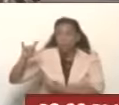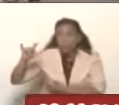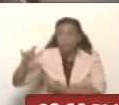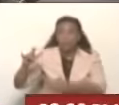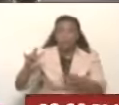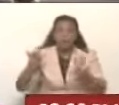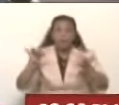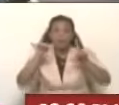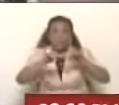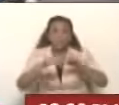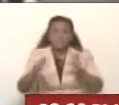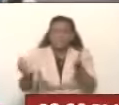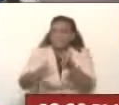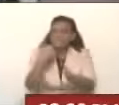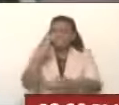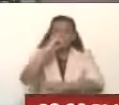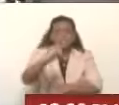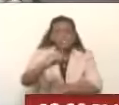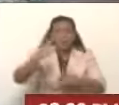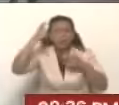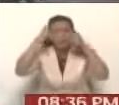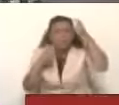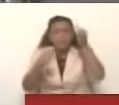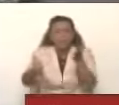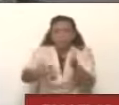Cero chavismo en las redes, dijeron. Es la orden.